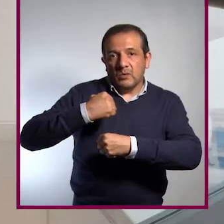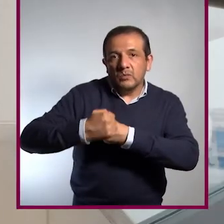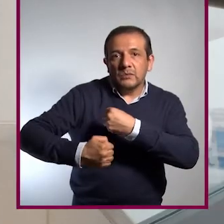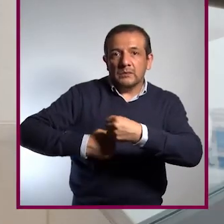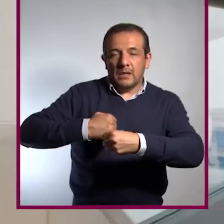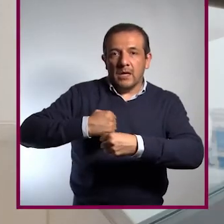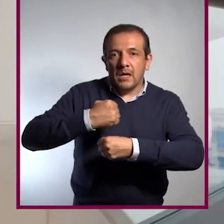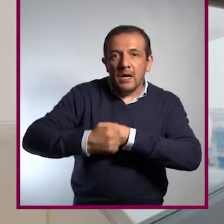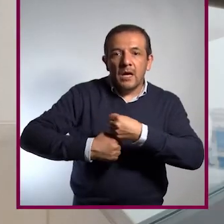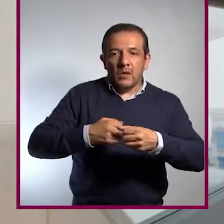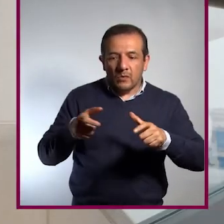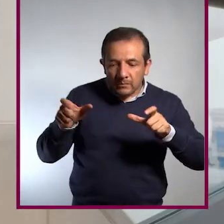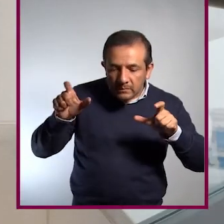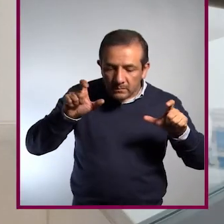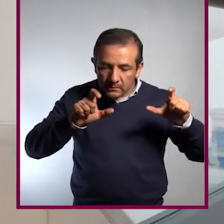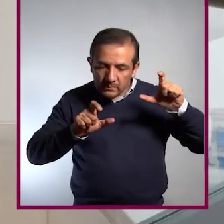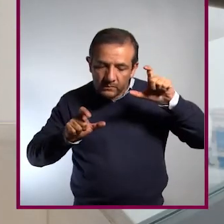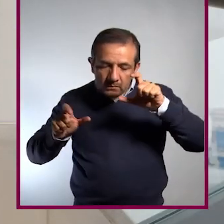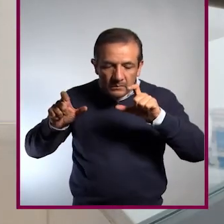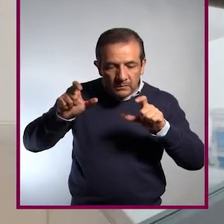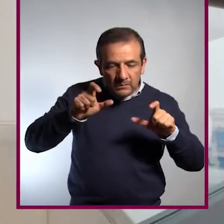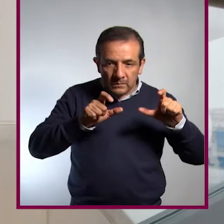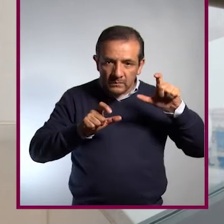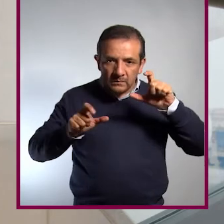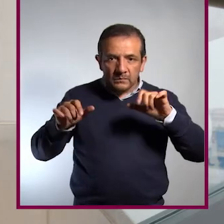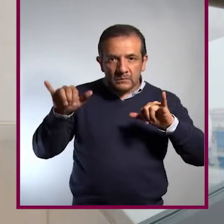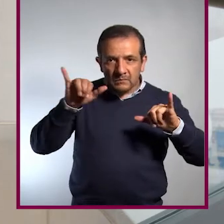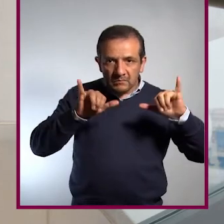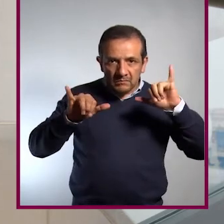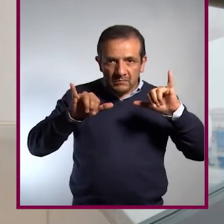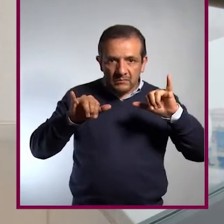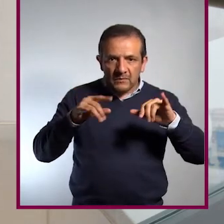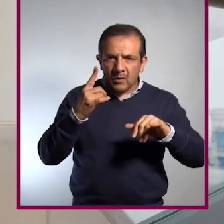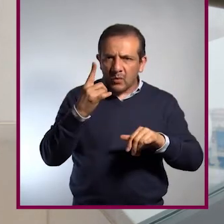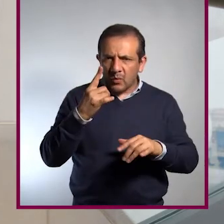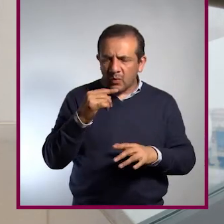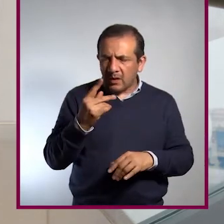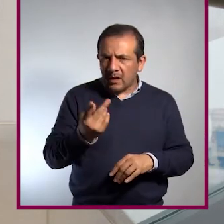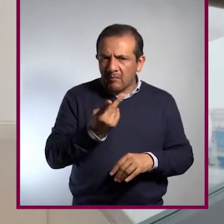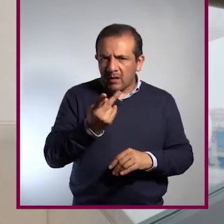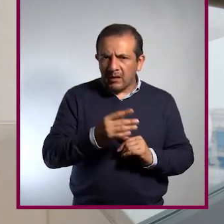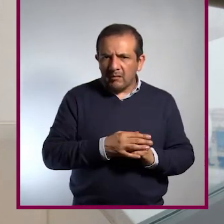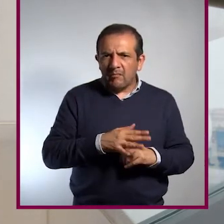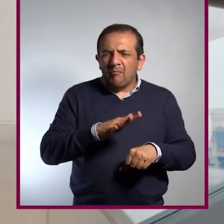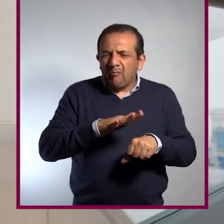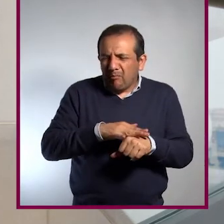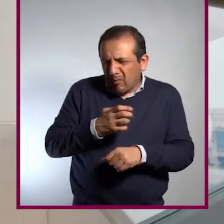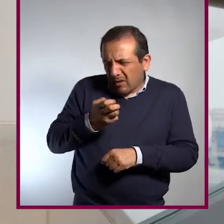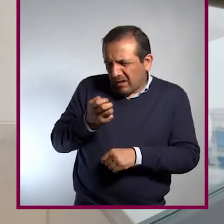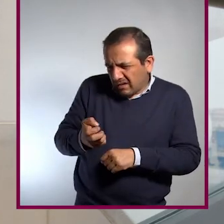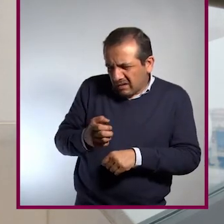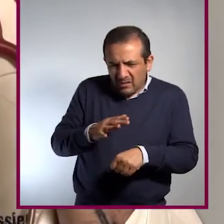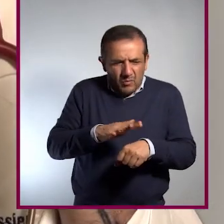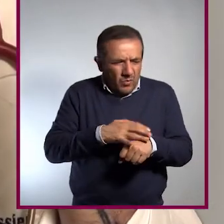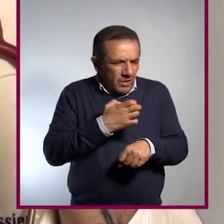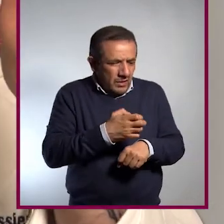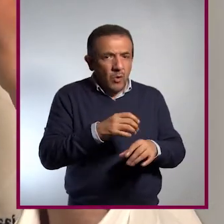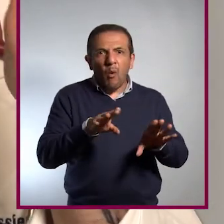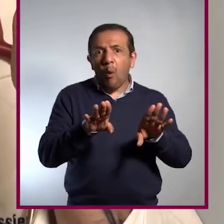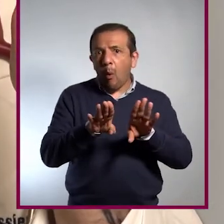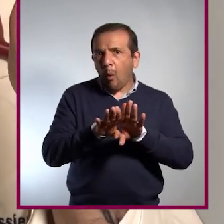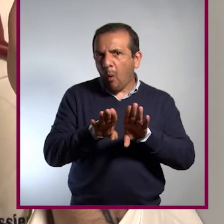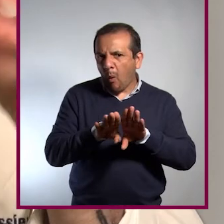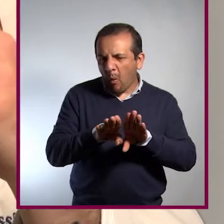Años de estudio y trabajo en laboratorio. Todo empieza con una simple pregunta, un por qué o